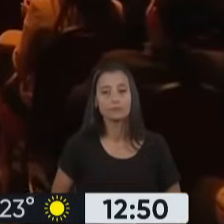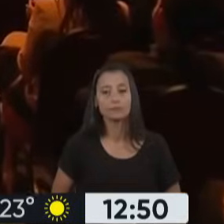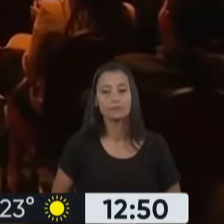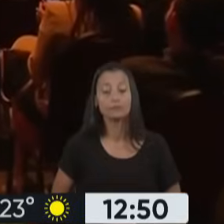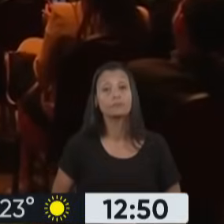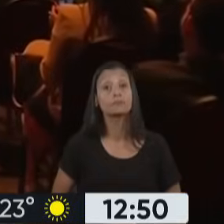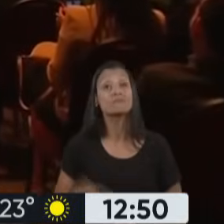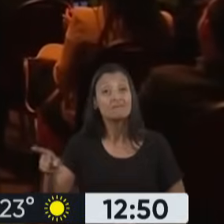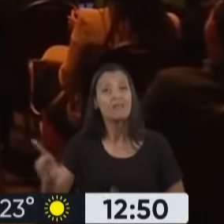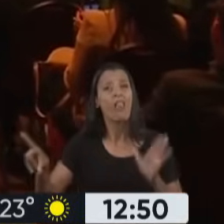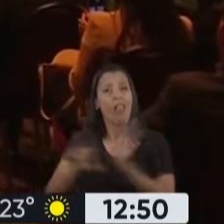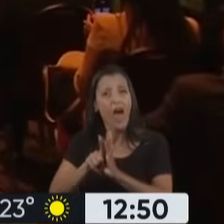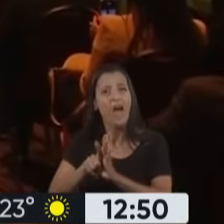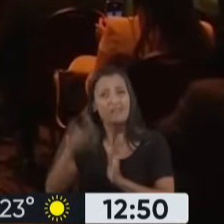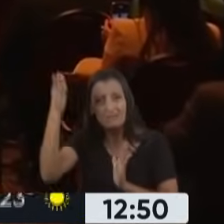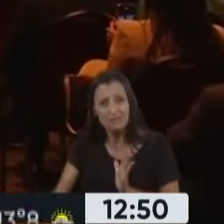que obliga,